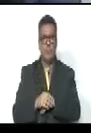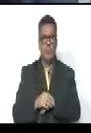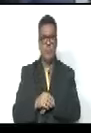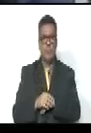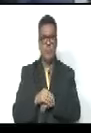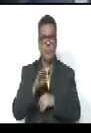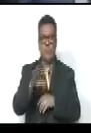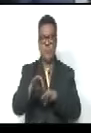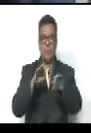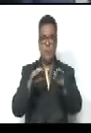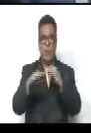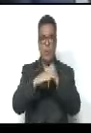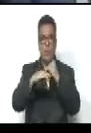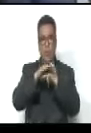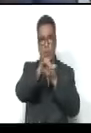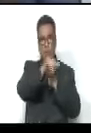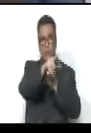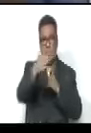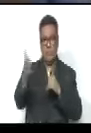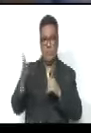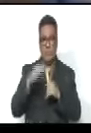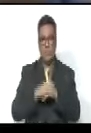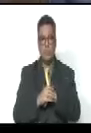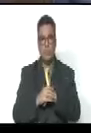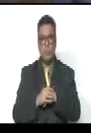electos, al igual que ustedes,